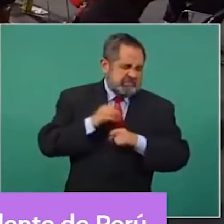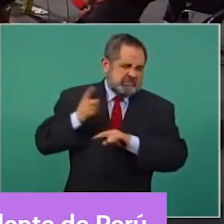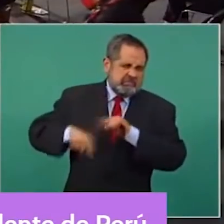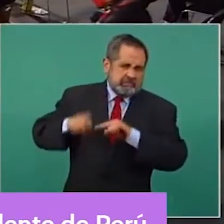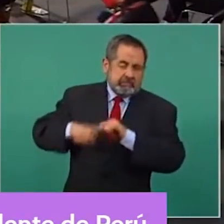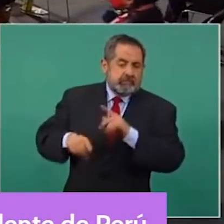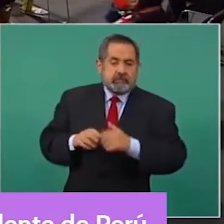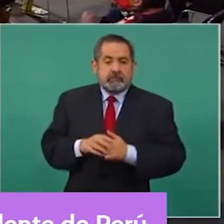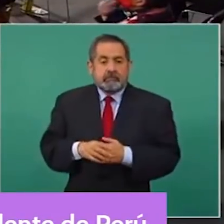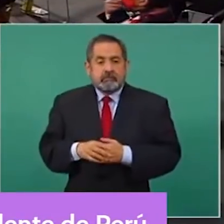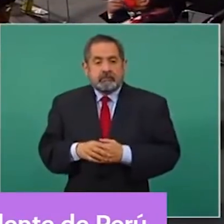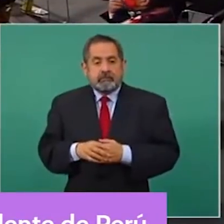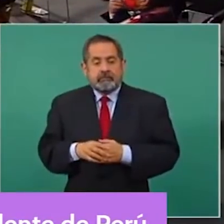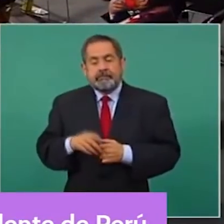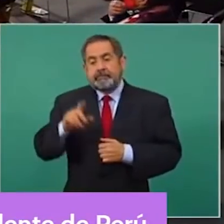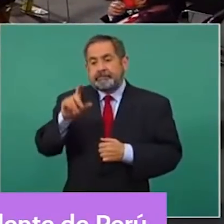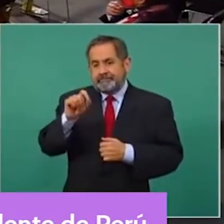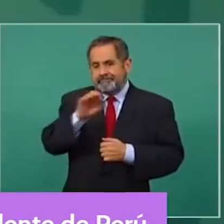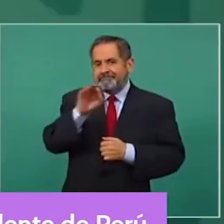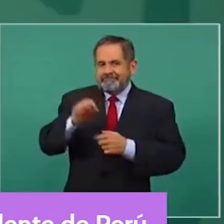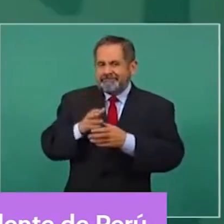Y pasó el 20%.